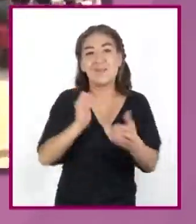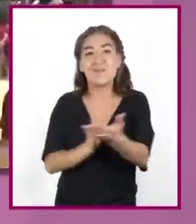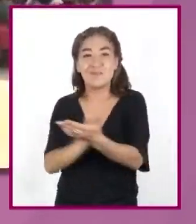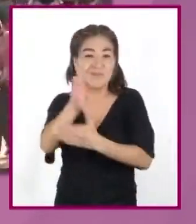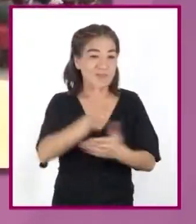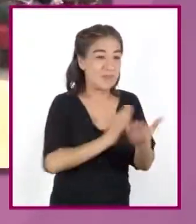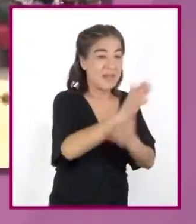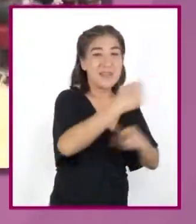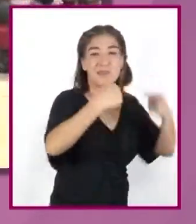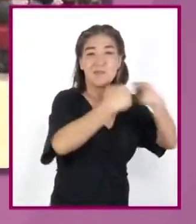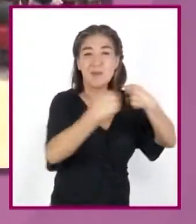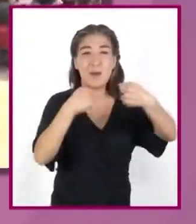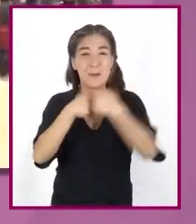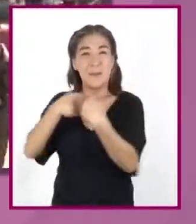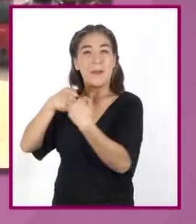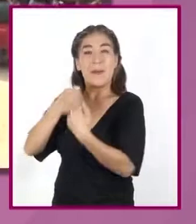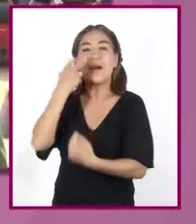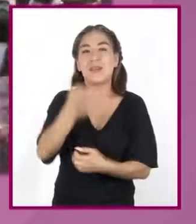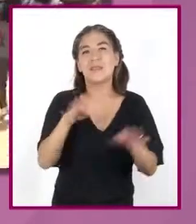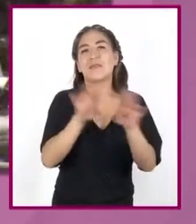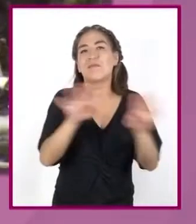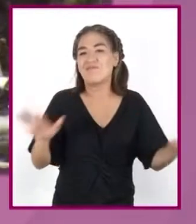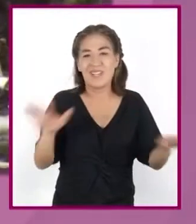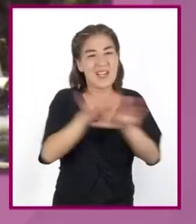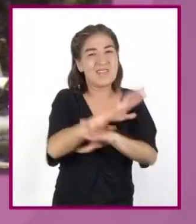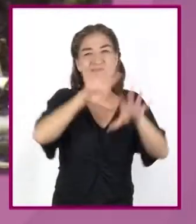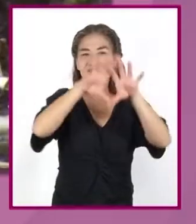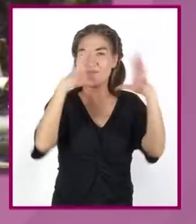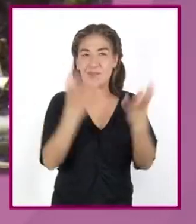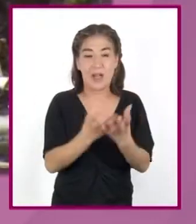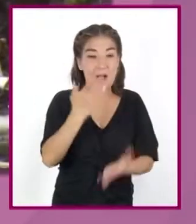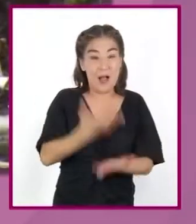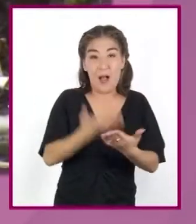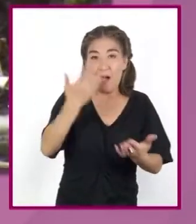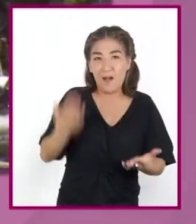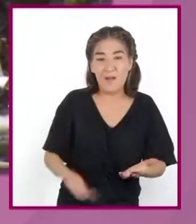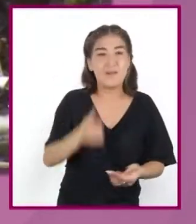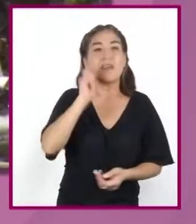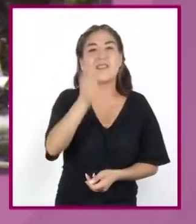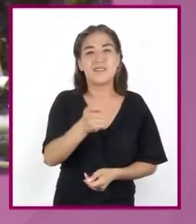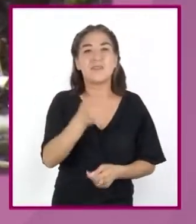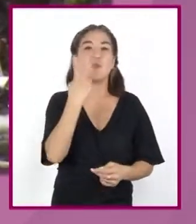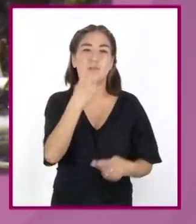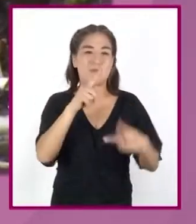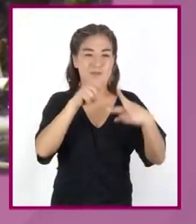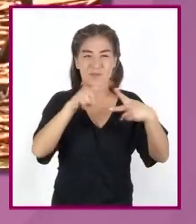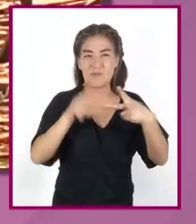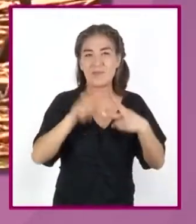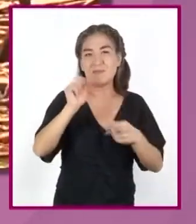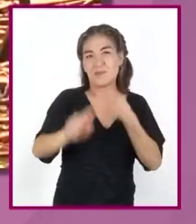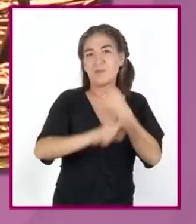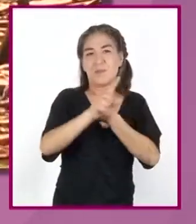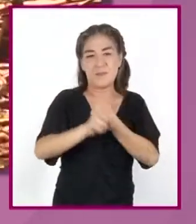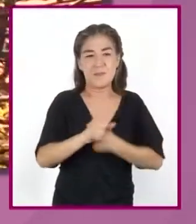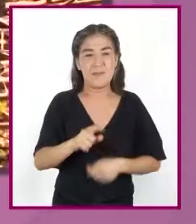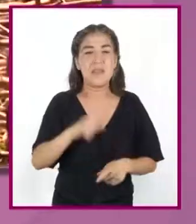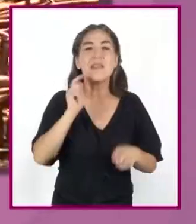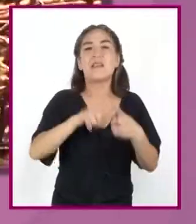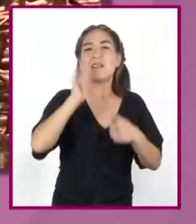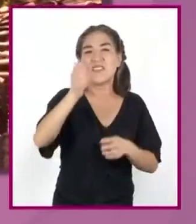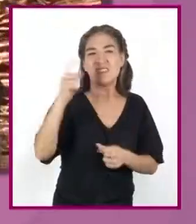fronteras y han modificado al planeta entero. Actualmente, vivimos dos crisis a nivel planetario. La crisis